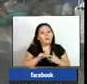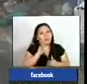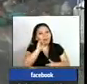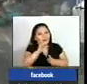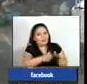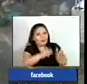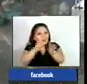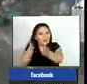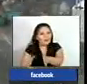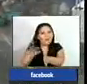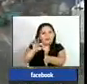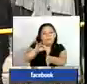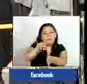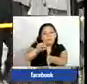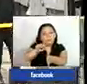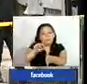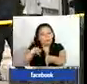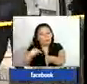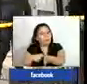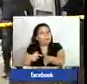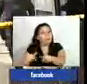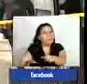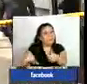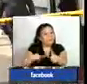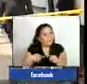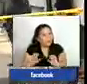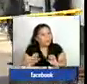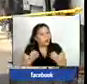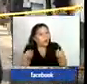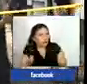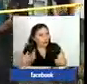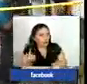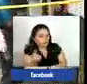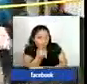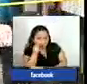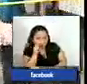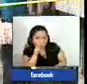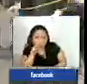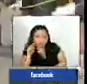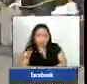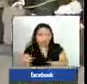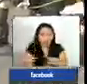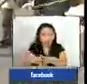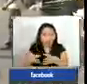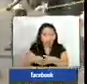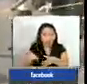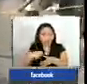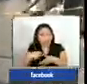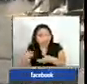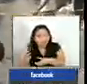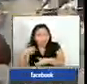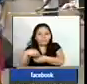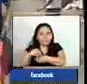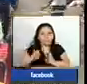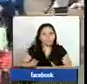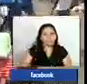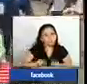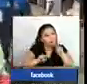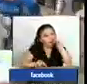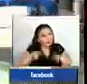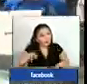fase 2 de la reactivación económica va a depender del análisis correspondiente que realice el equipo multidisciplinario del Ejecutivo.